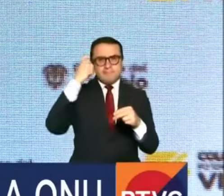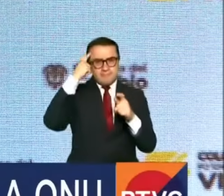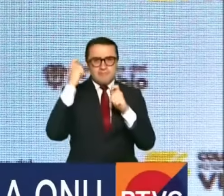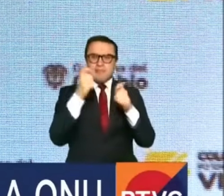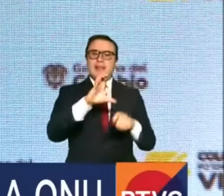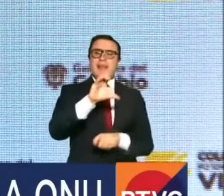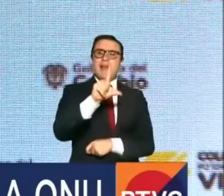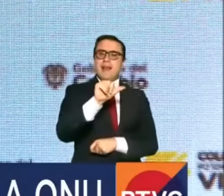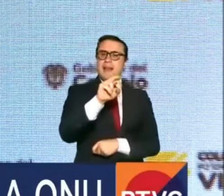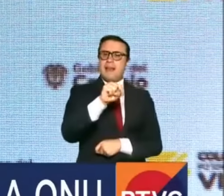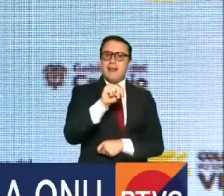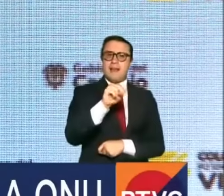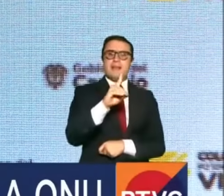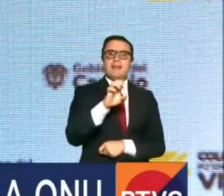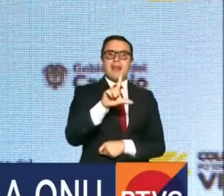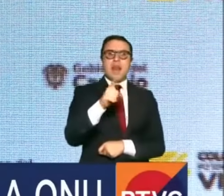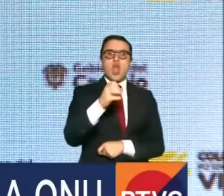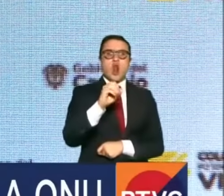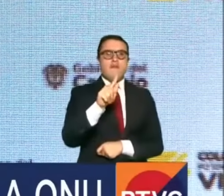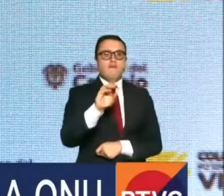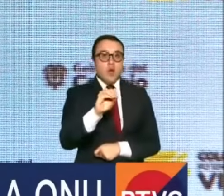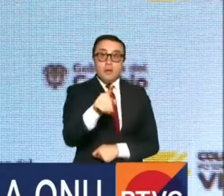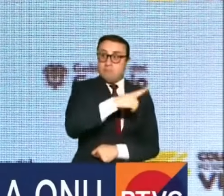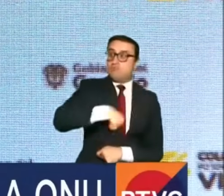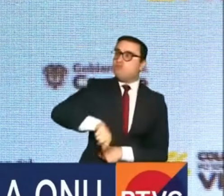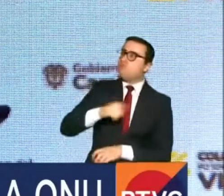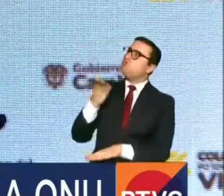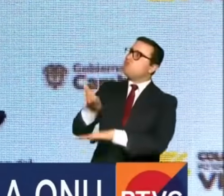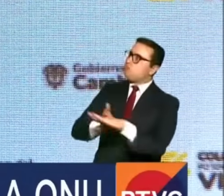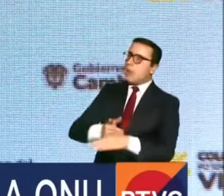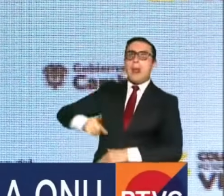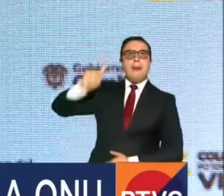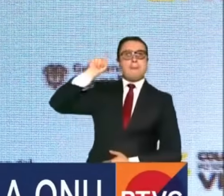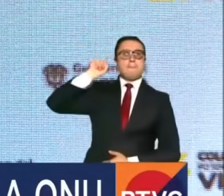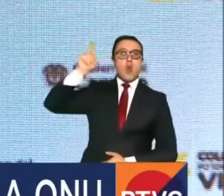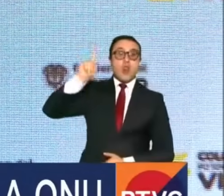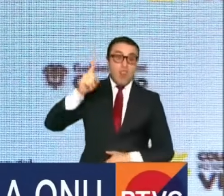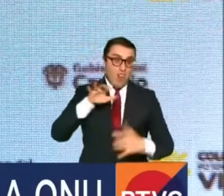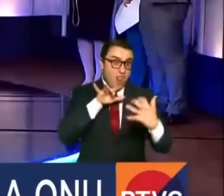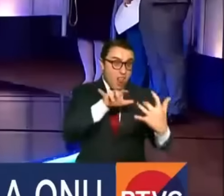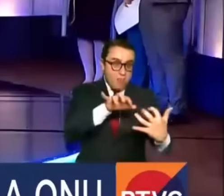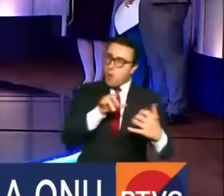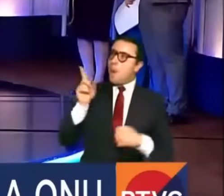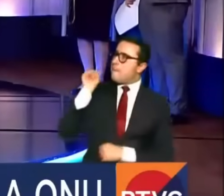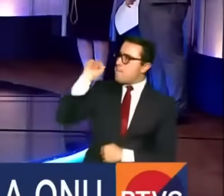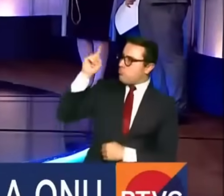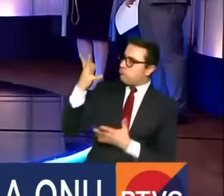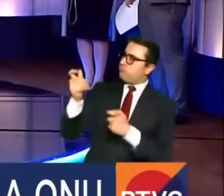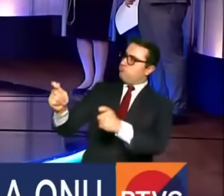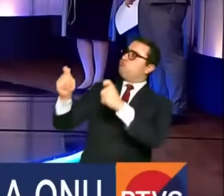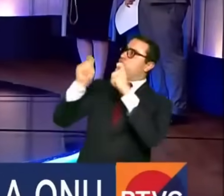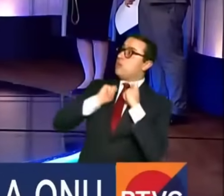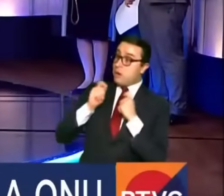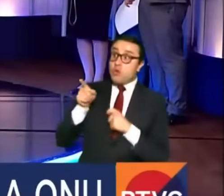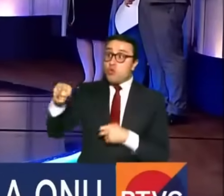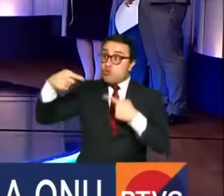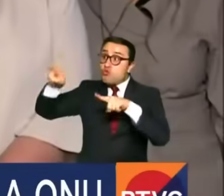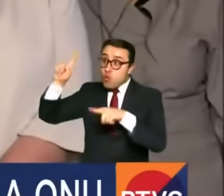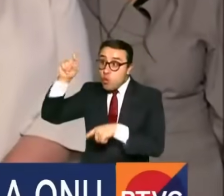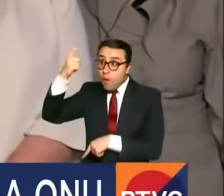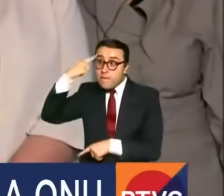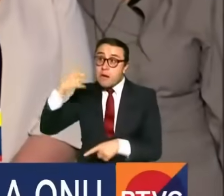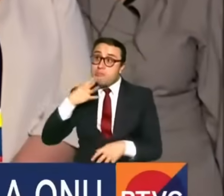Clan del Golfo, están reclamando un estatus político para desentrabar la negociación. Su gobierno está contemplando